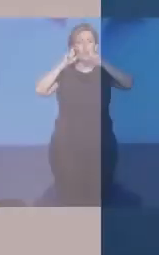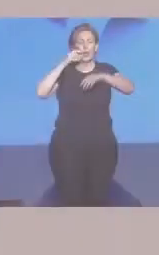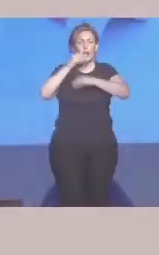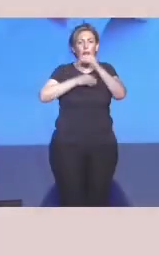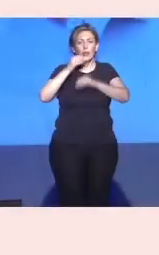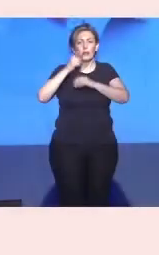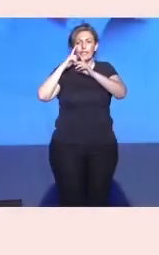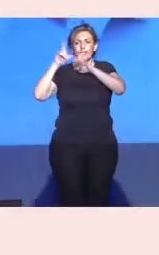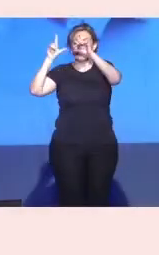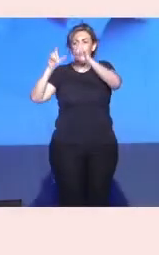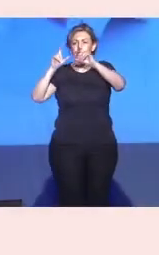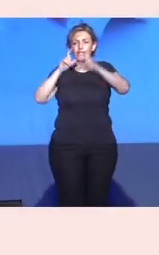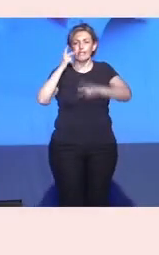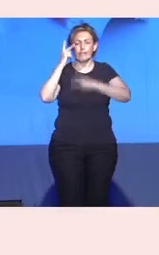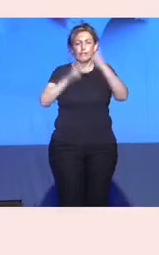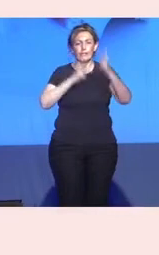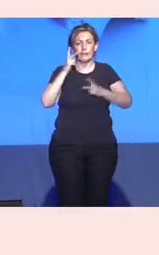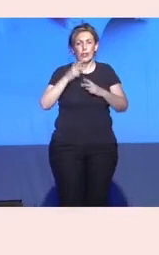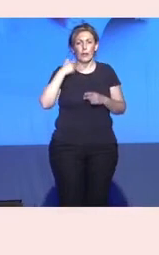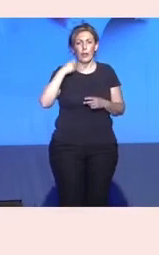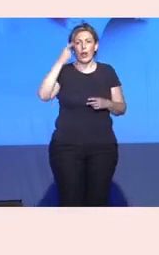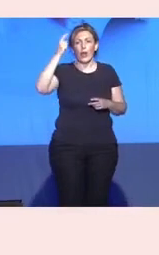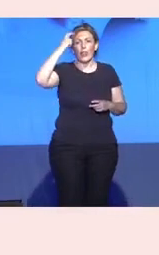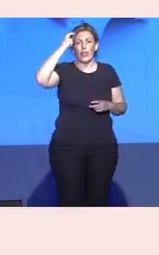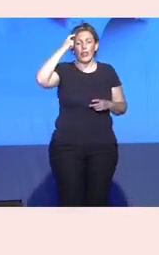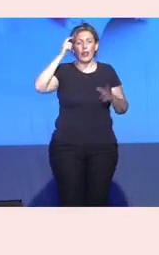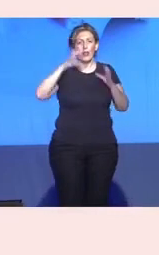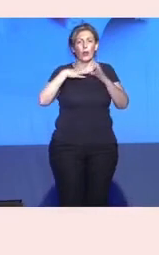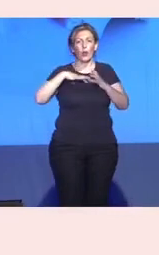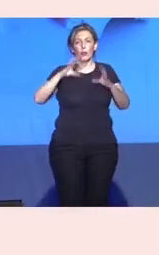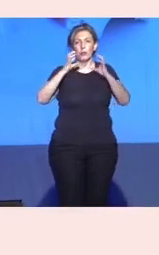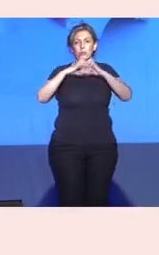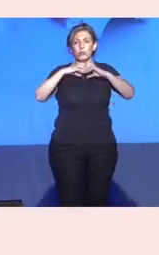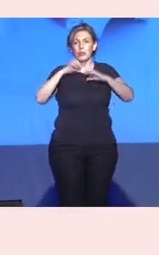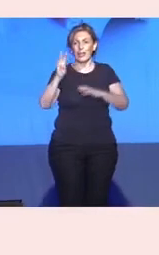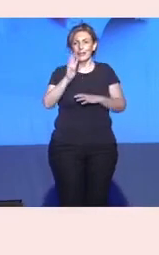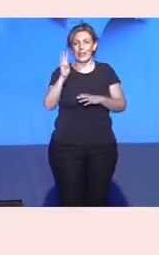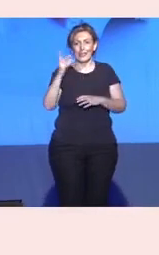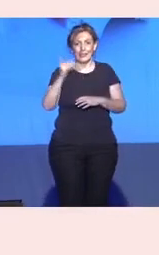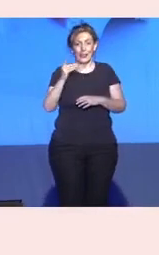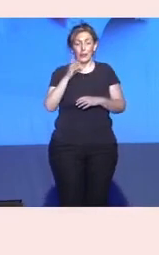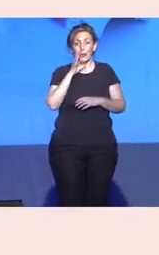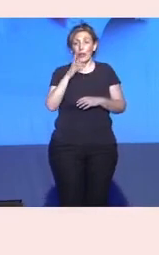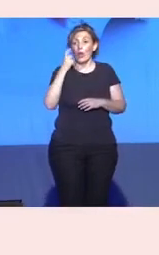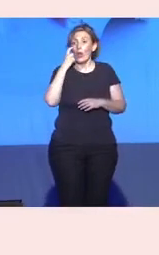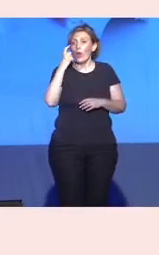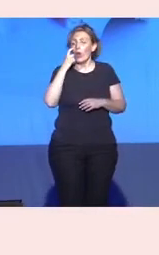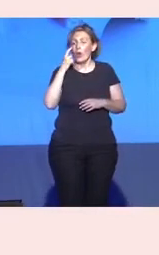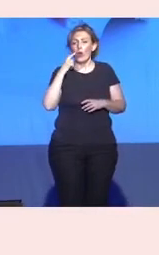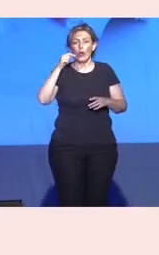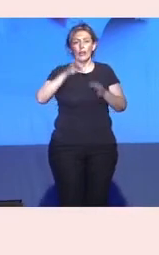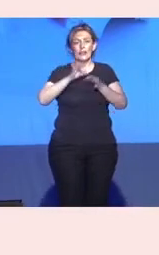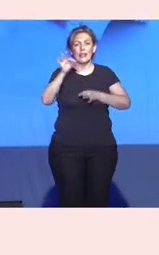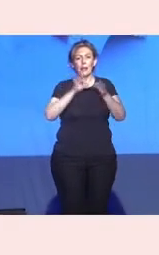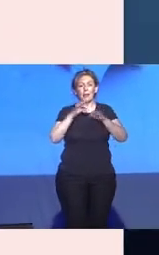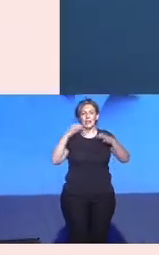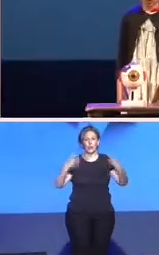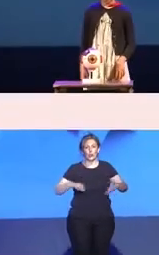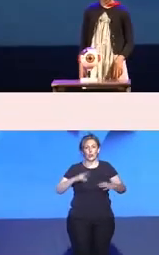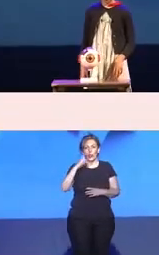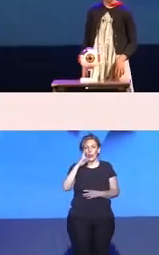las imágenes visualmente y las manda al cerebro para que las transforme en 3D. El ojo, su tamaño normal, suele